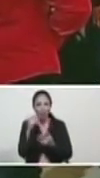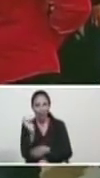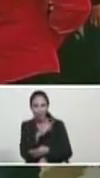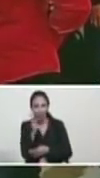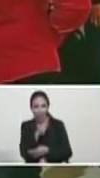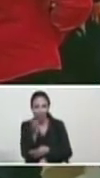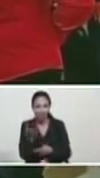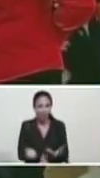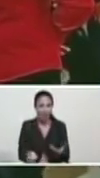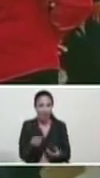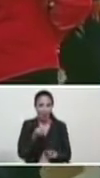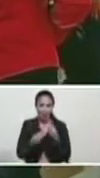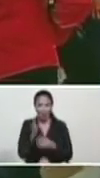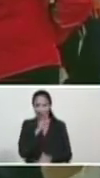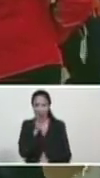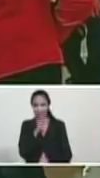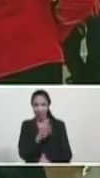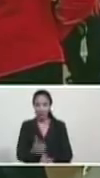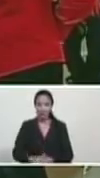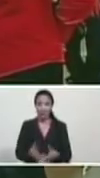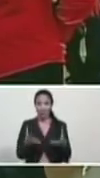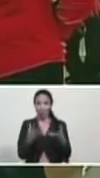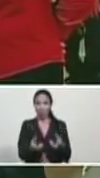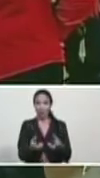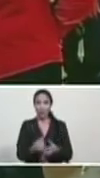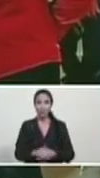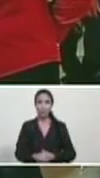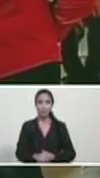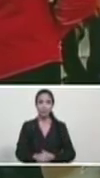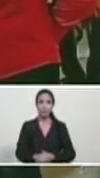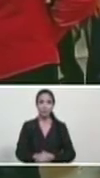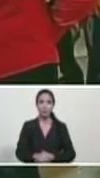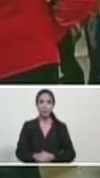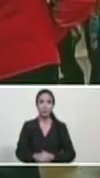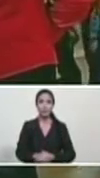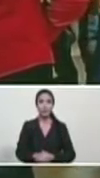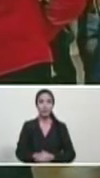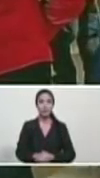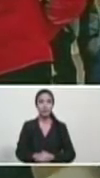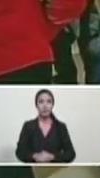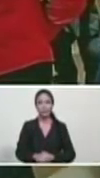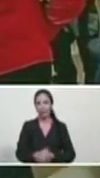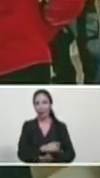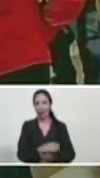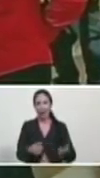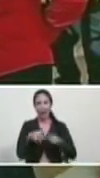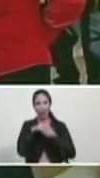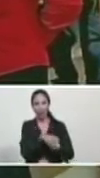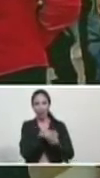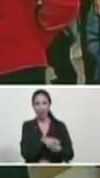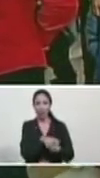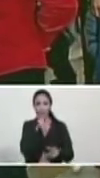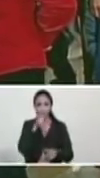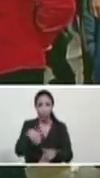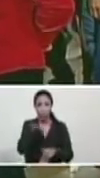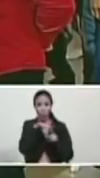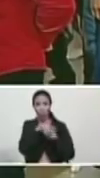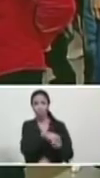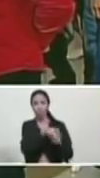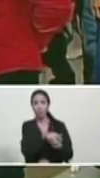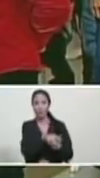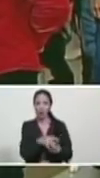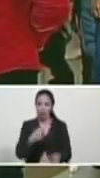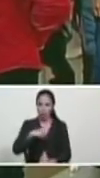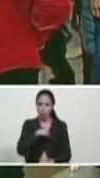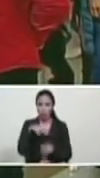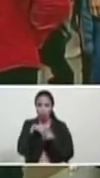cancerígena. ¿Ah? Tratan de ahorcar, humillar a un pueblo. Pero a nosotros no nos ahorca